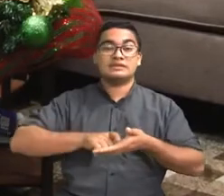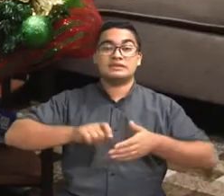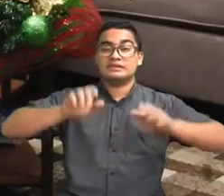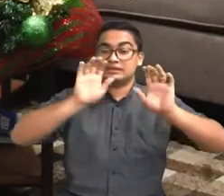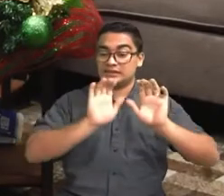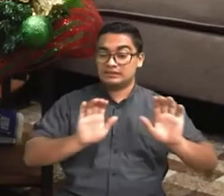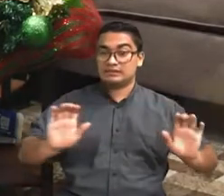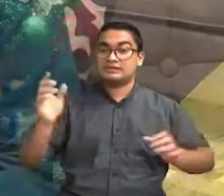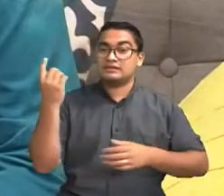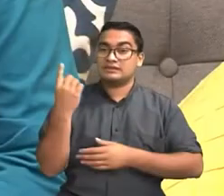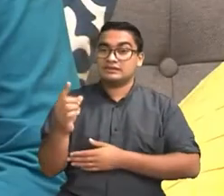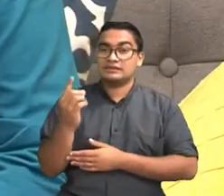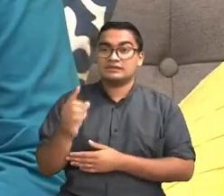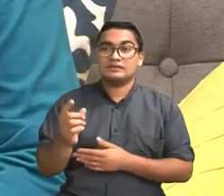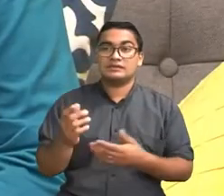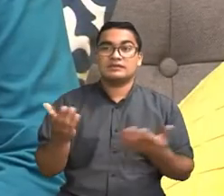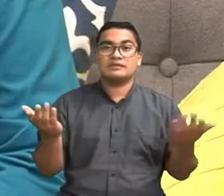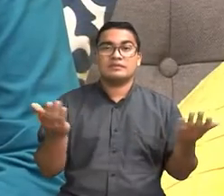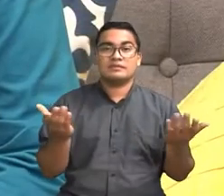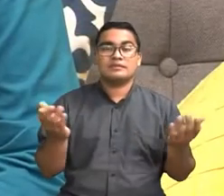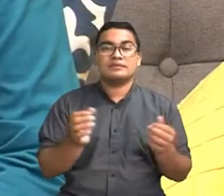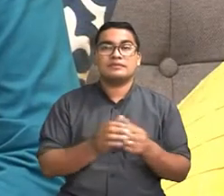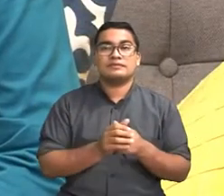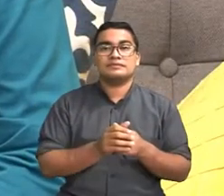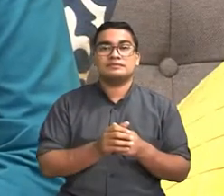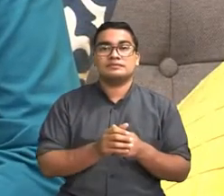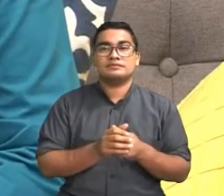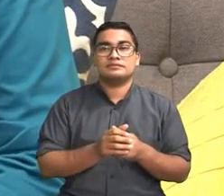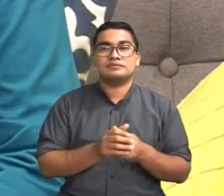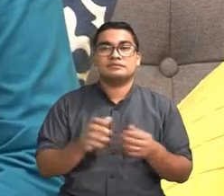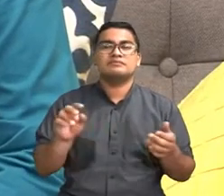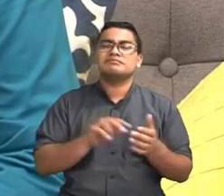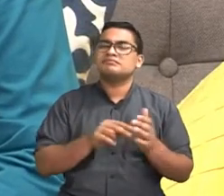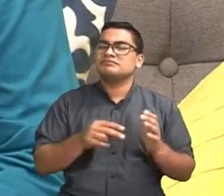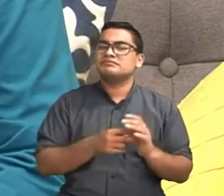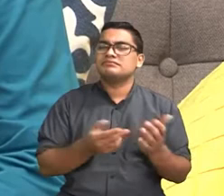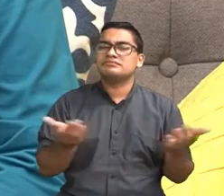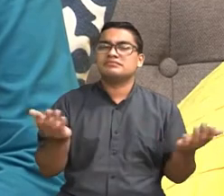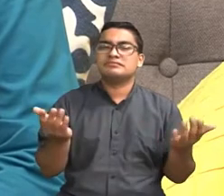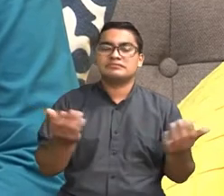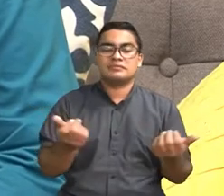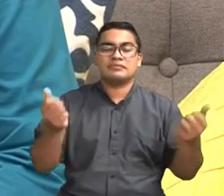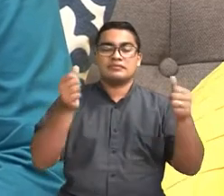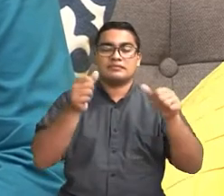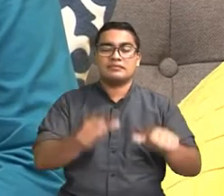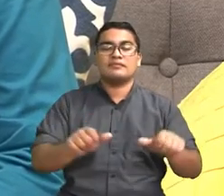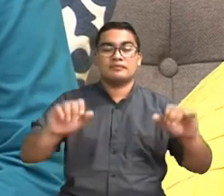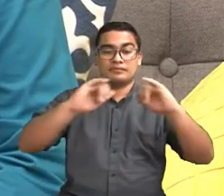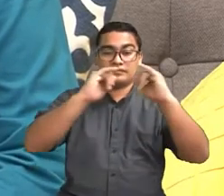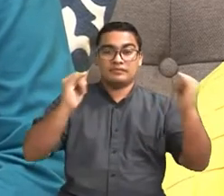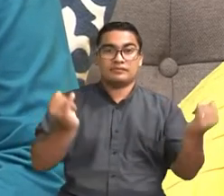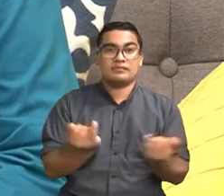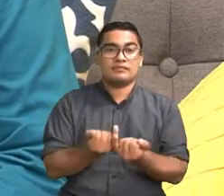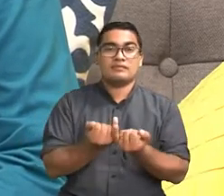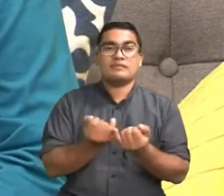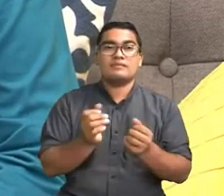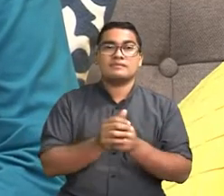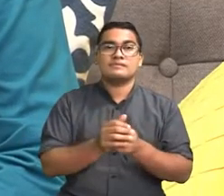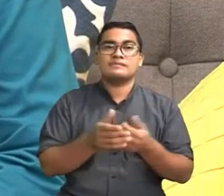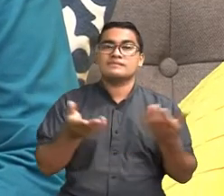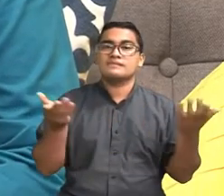Niñez, de los Niños y de las Niñas, es un tratado internacional que